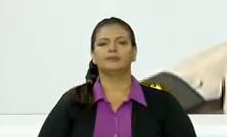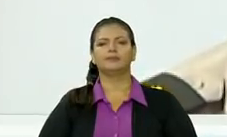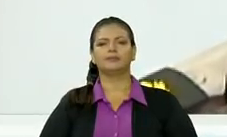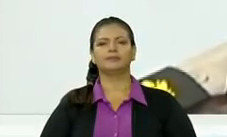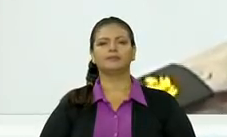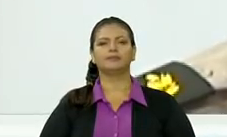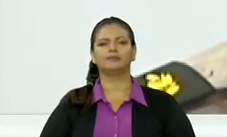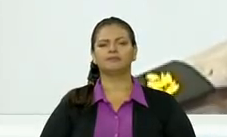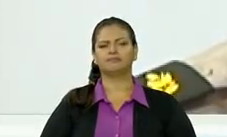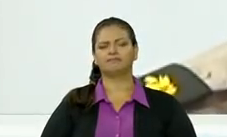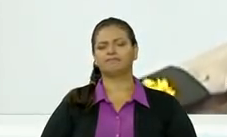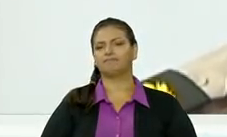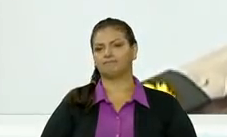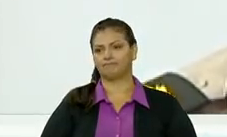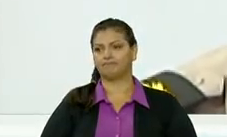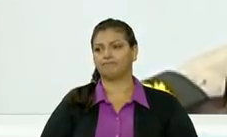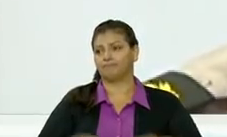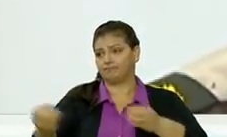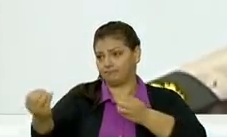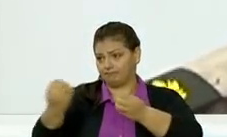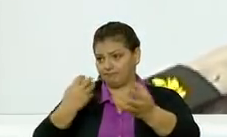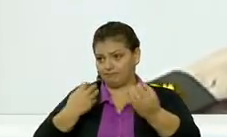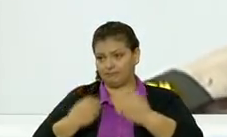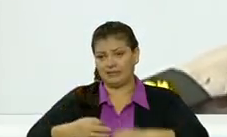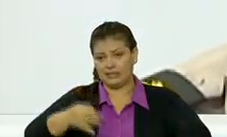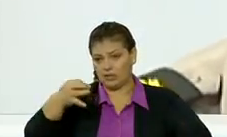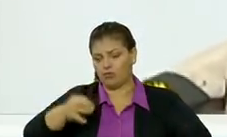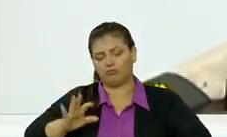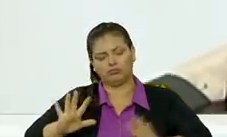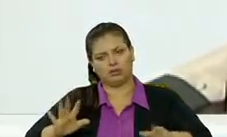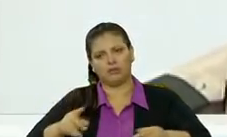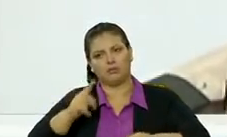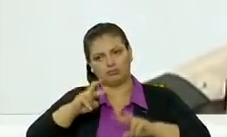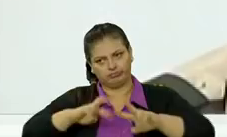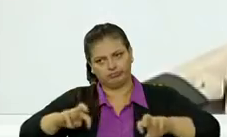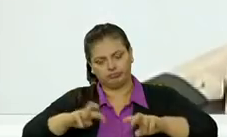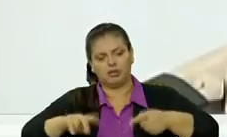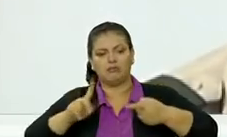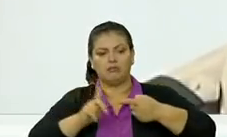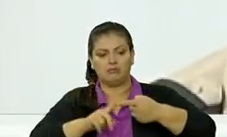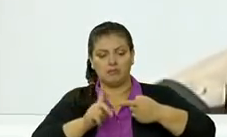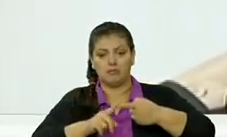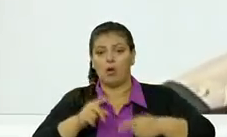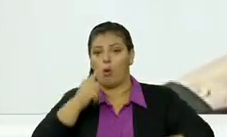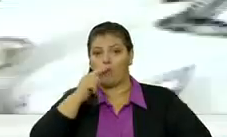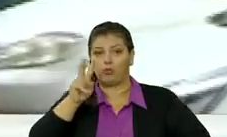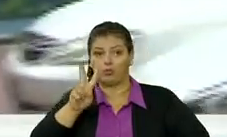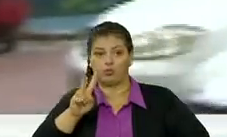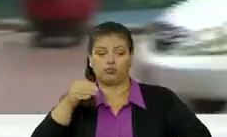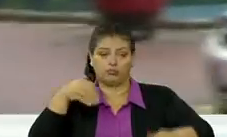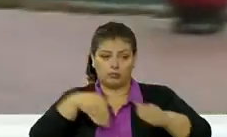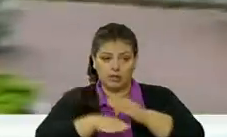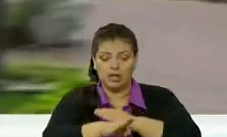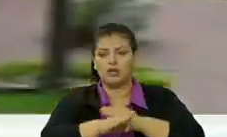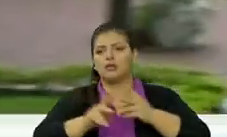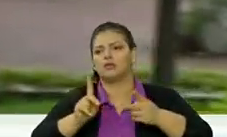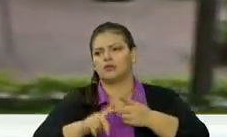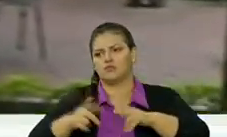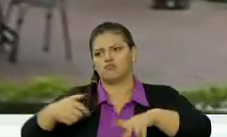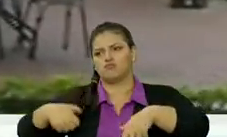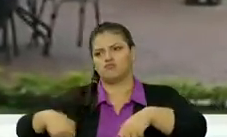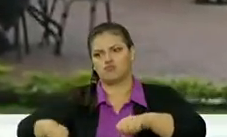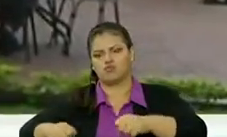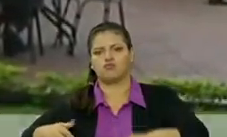Hay dos versiones todavía que no están confirmadas. Una que estaban adentro y dos que llegaron en una motocicleta. Informó Julio César